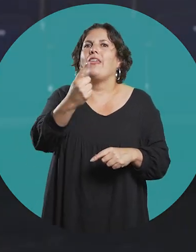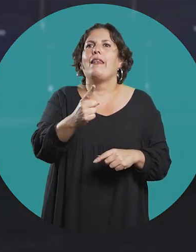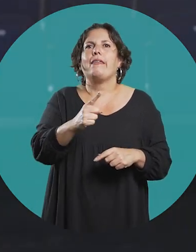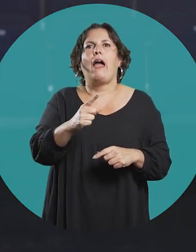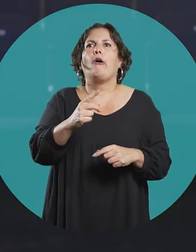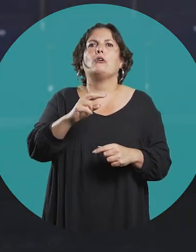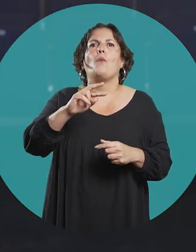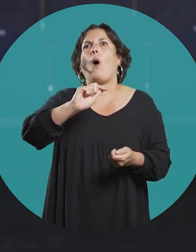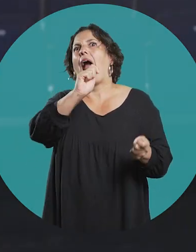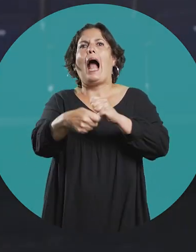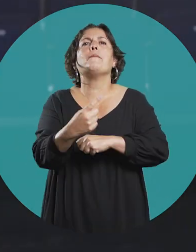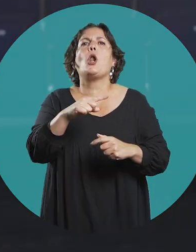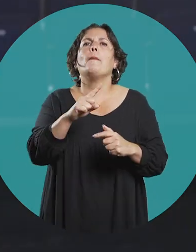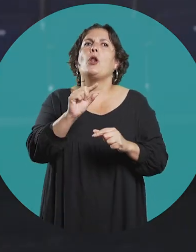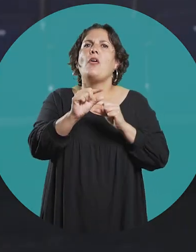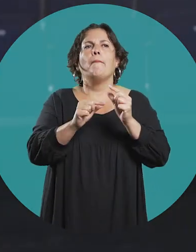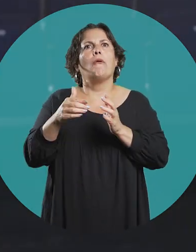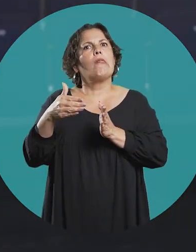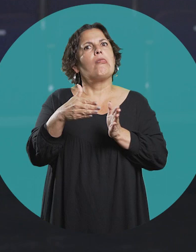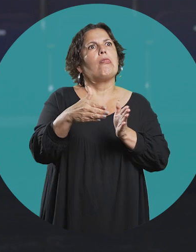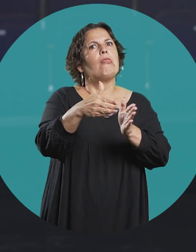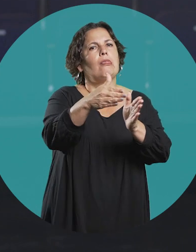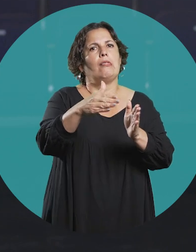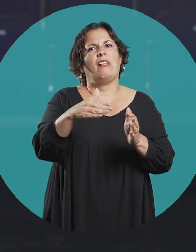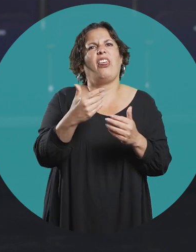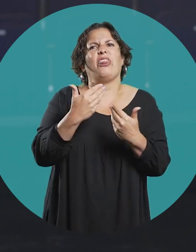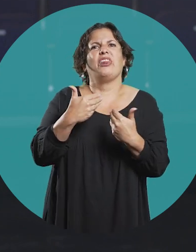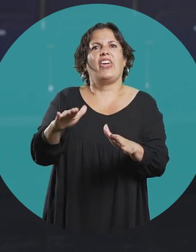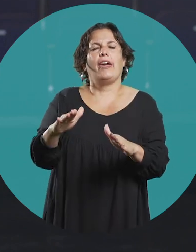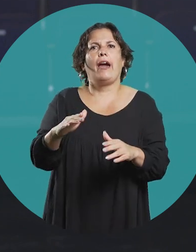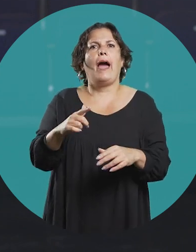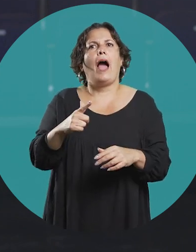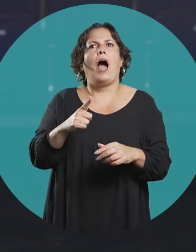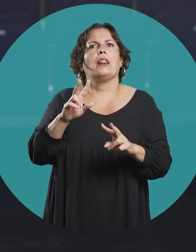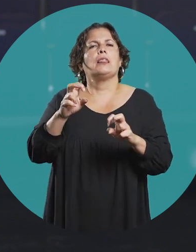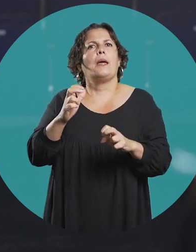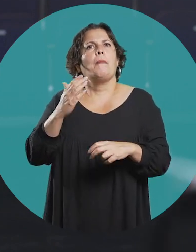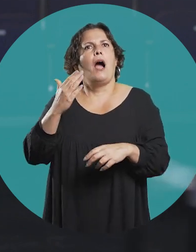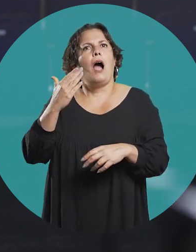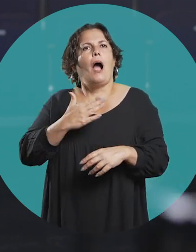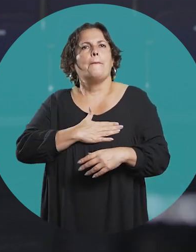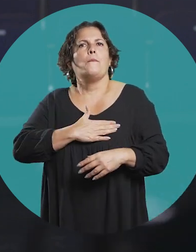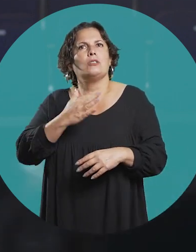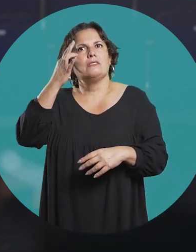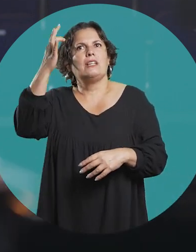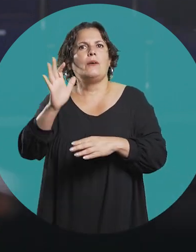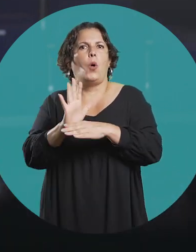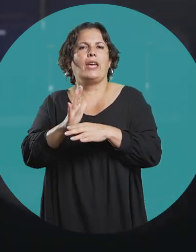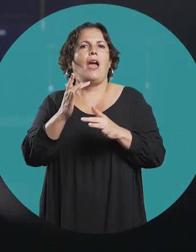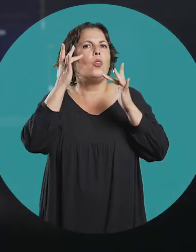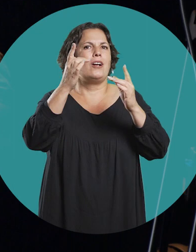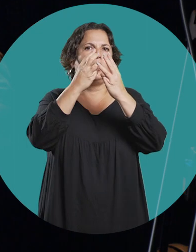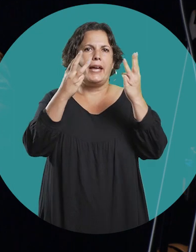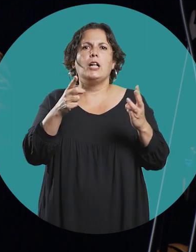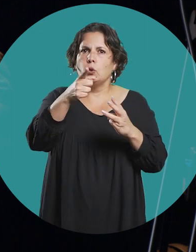fue un segundo volantazo, pero fue como ir derivando un poco para otro lado, ¿no? De dejar este amor de las ciencias, de la biología, a la educación en